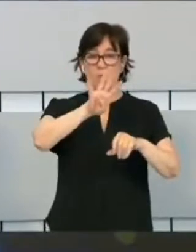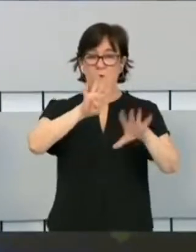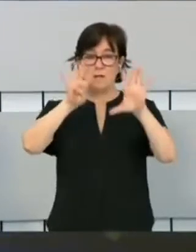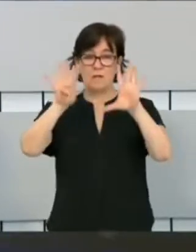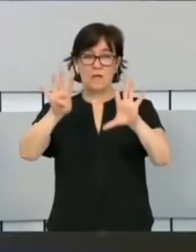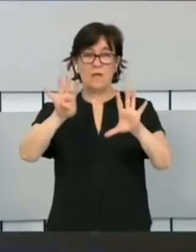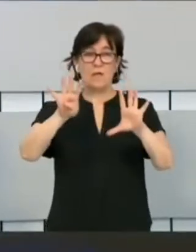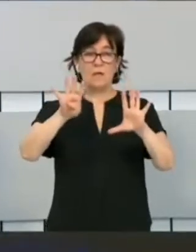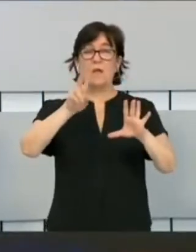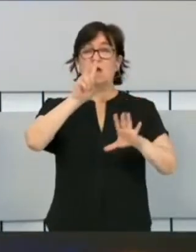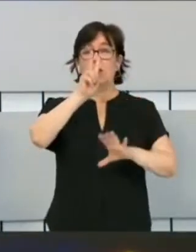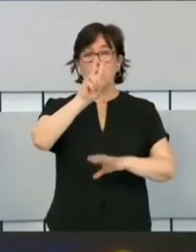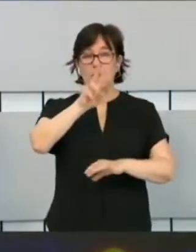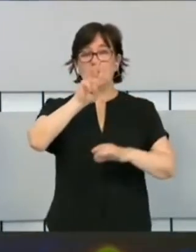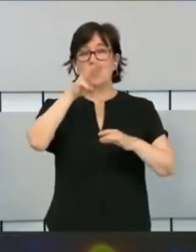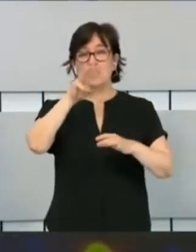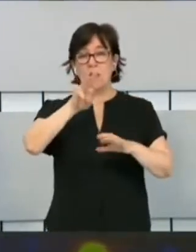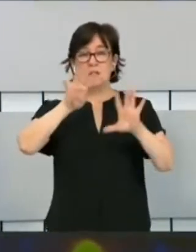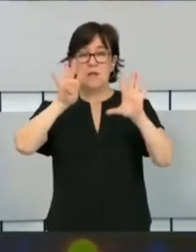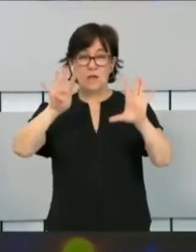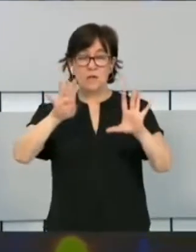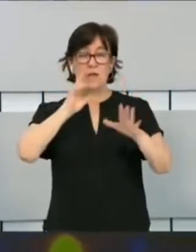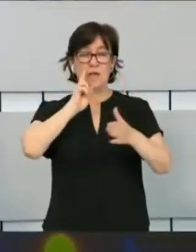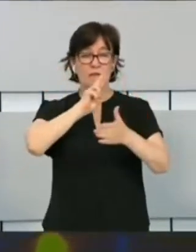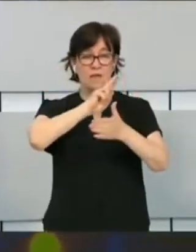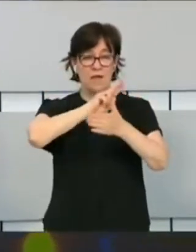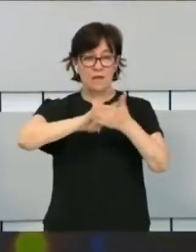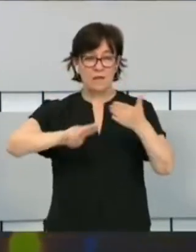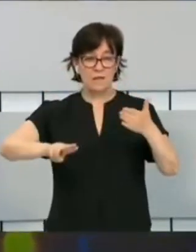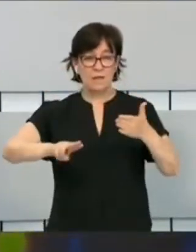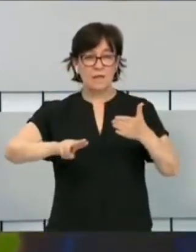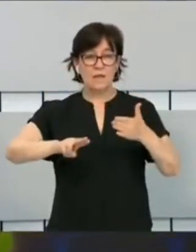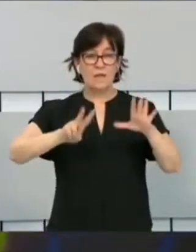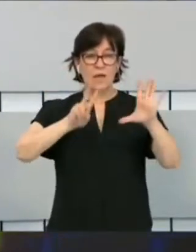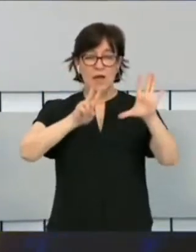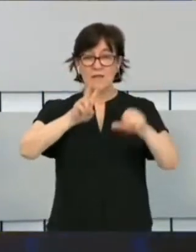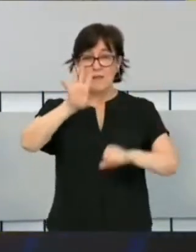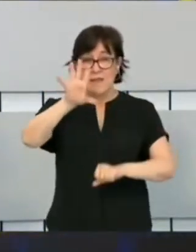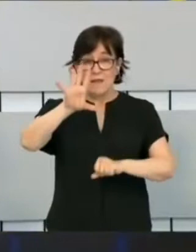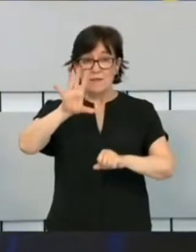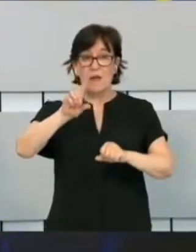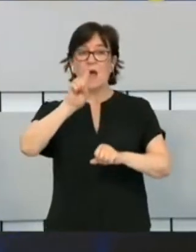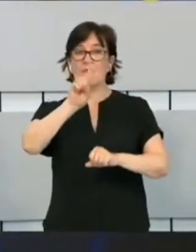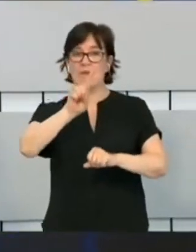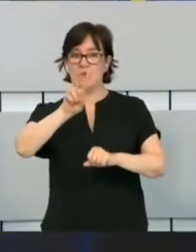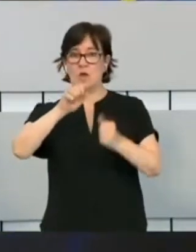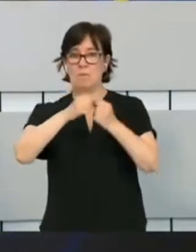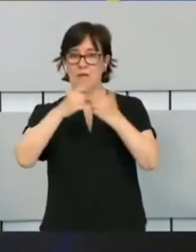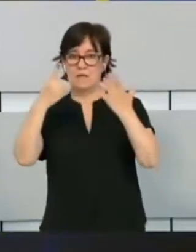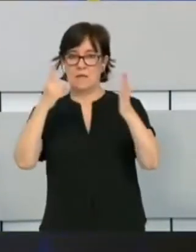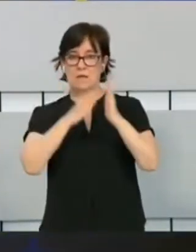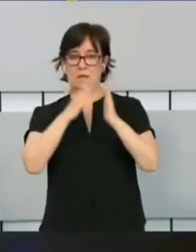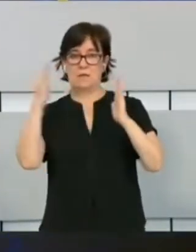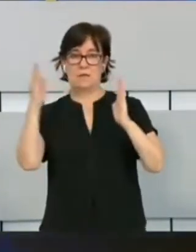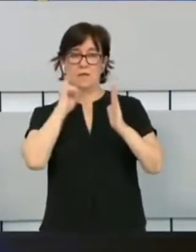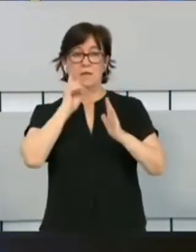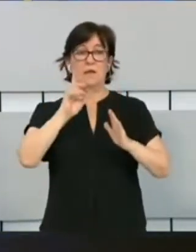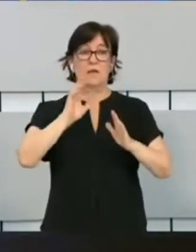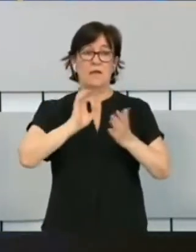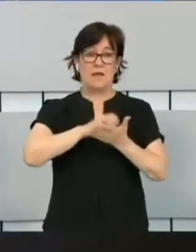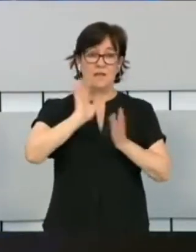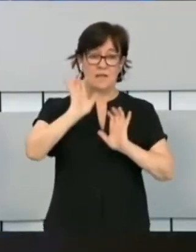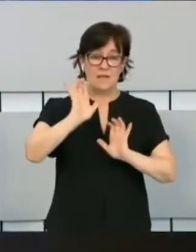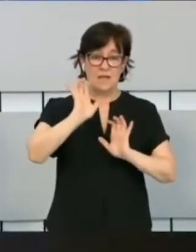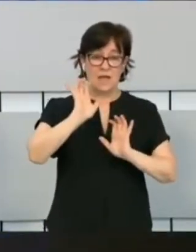149 a 239. Y también en Galicia de 75 a 126. También en Castilla y León